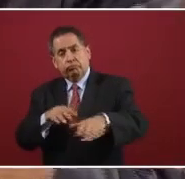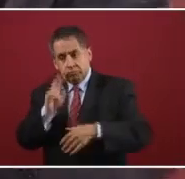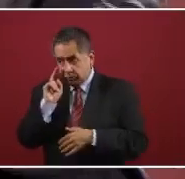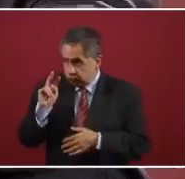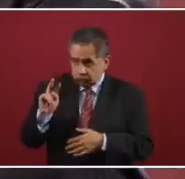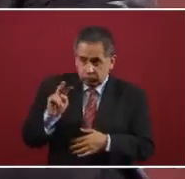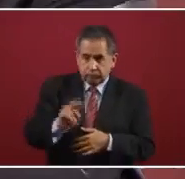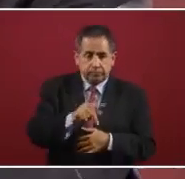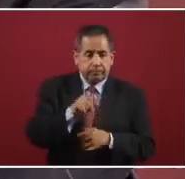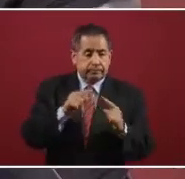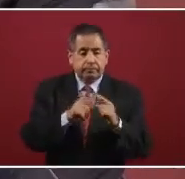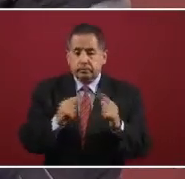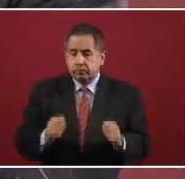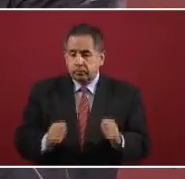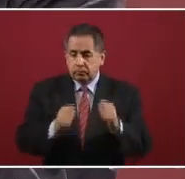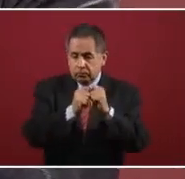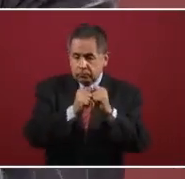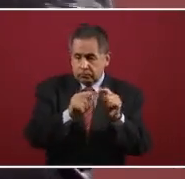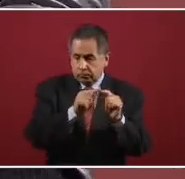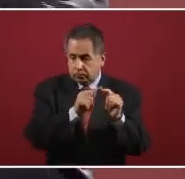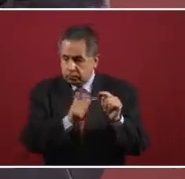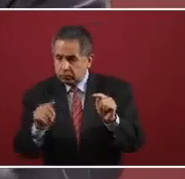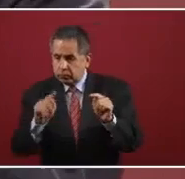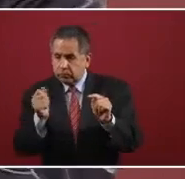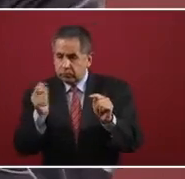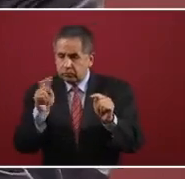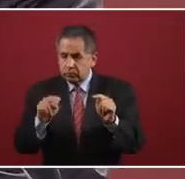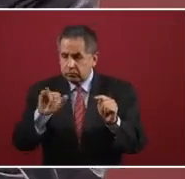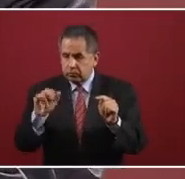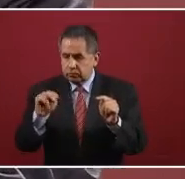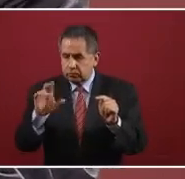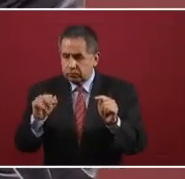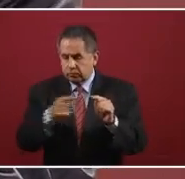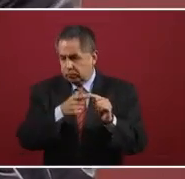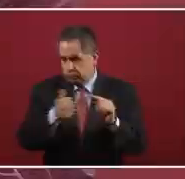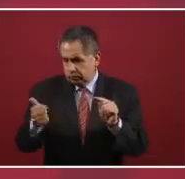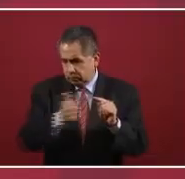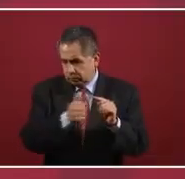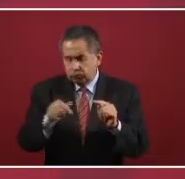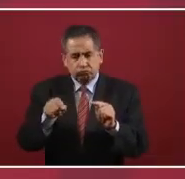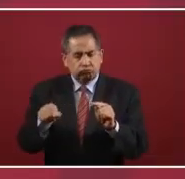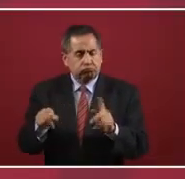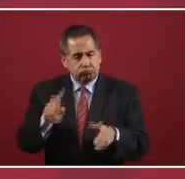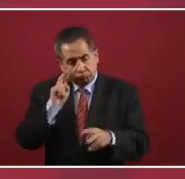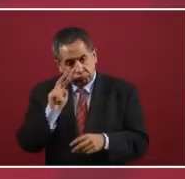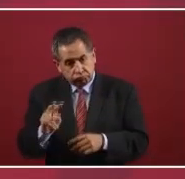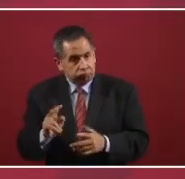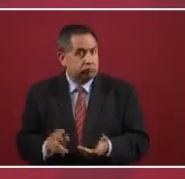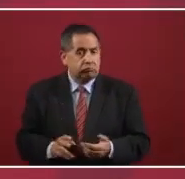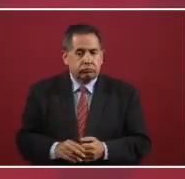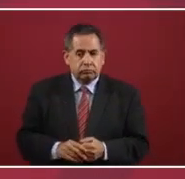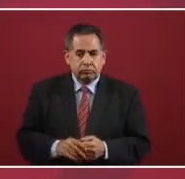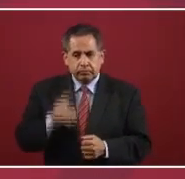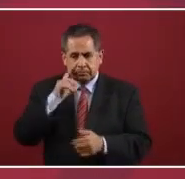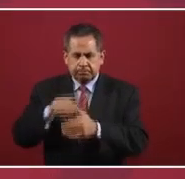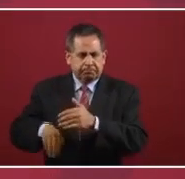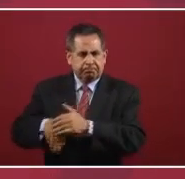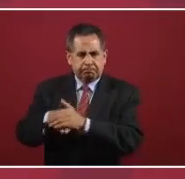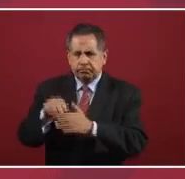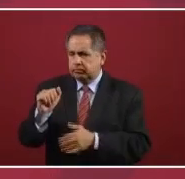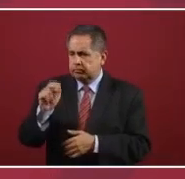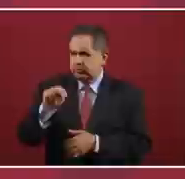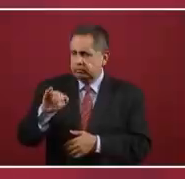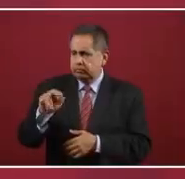de Tuxpan a San Juanico, a la estación, a la terminal de San